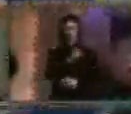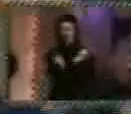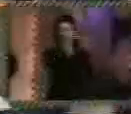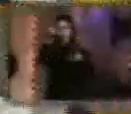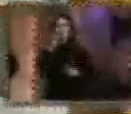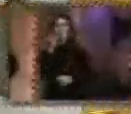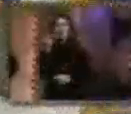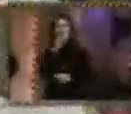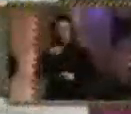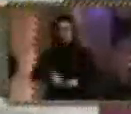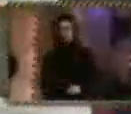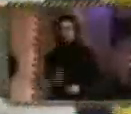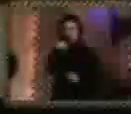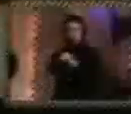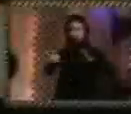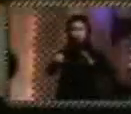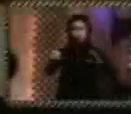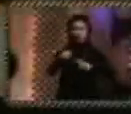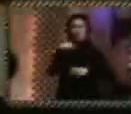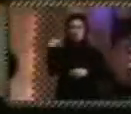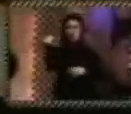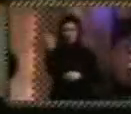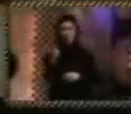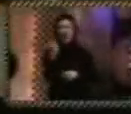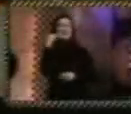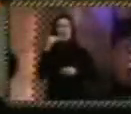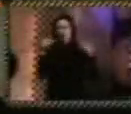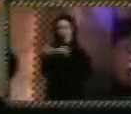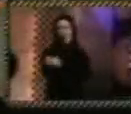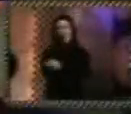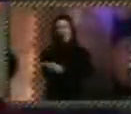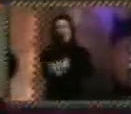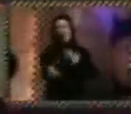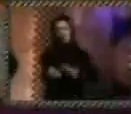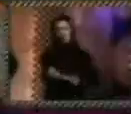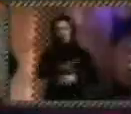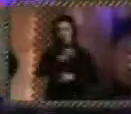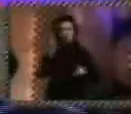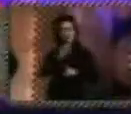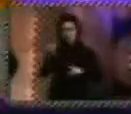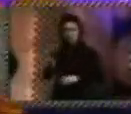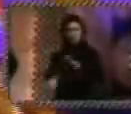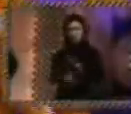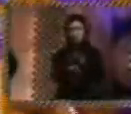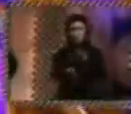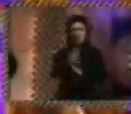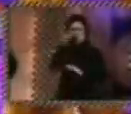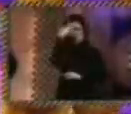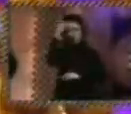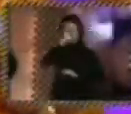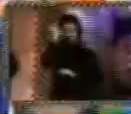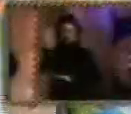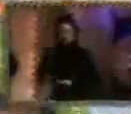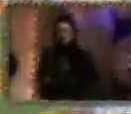con la cuca pincha. Eché una piedra y hielo para poder aliviar. Y la verdad que no lo conseguí, que